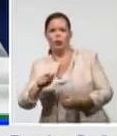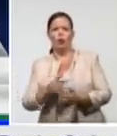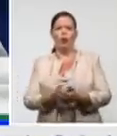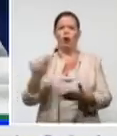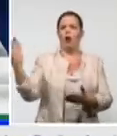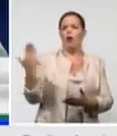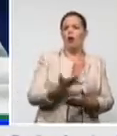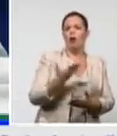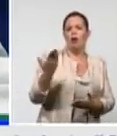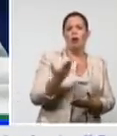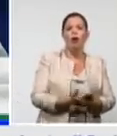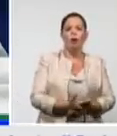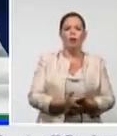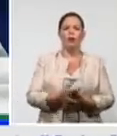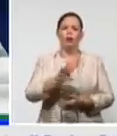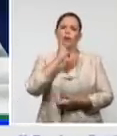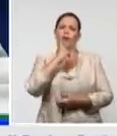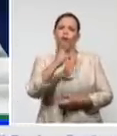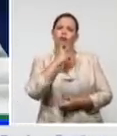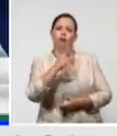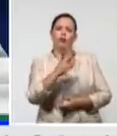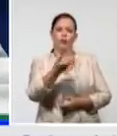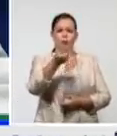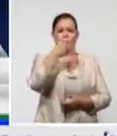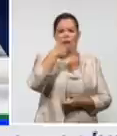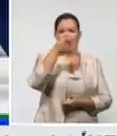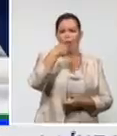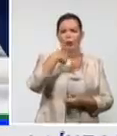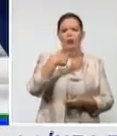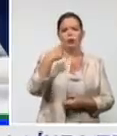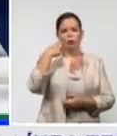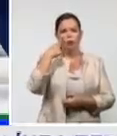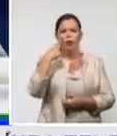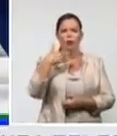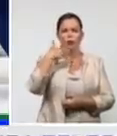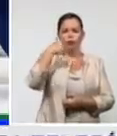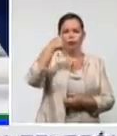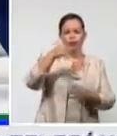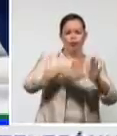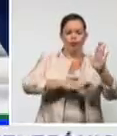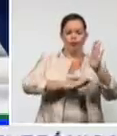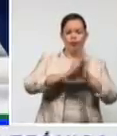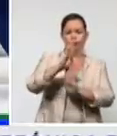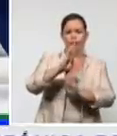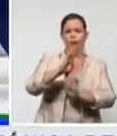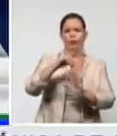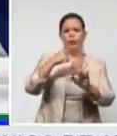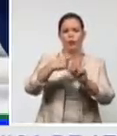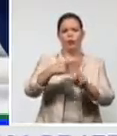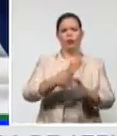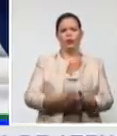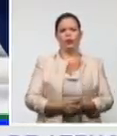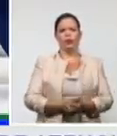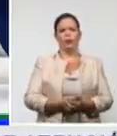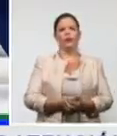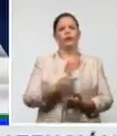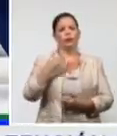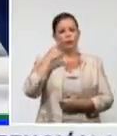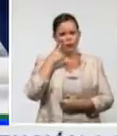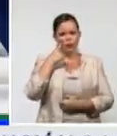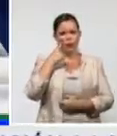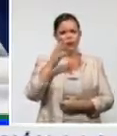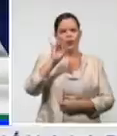tratamiento y que nos permite ver una evolución favorable. Estas 72 altas